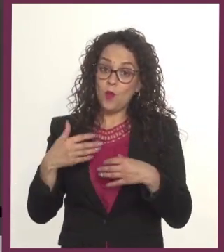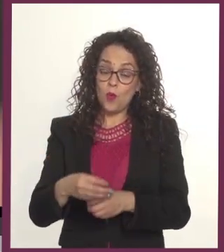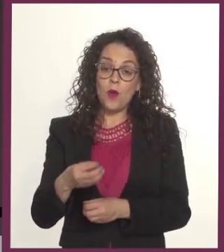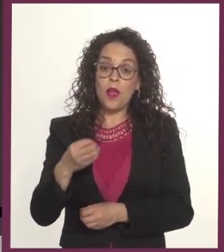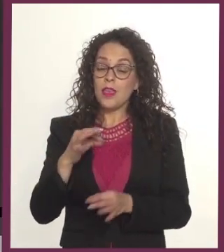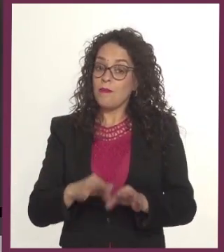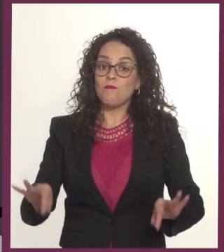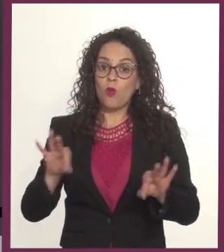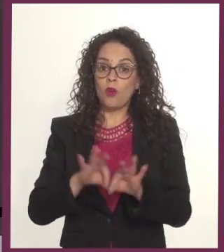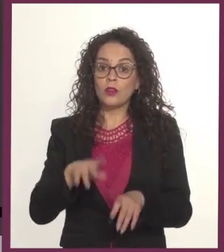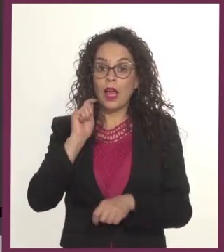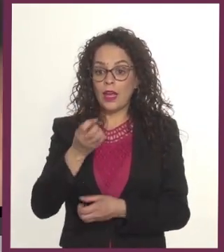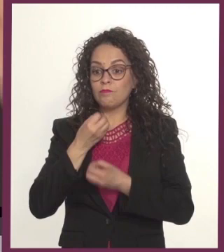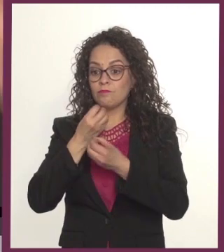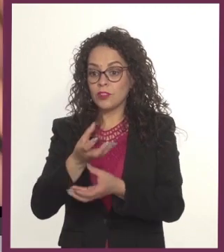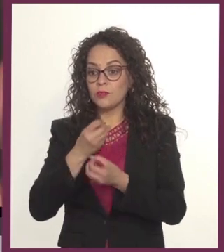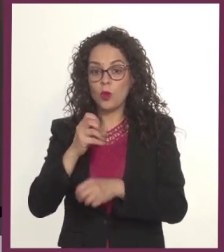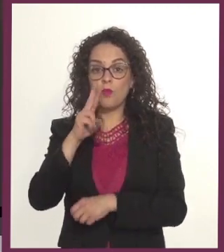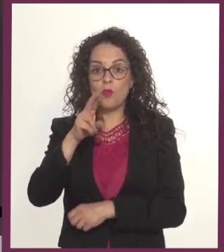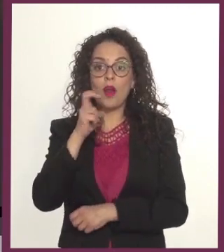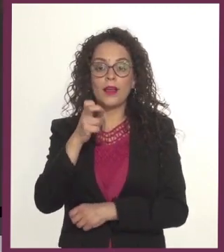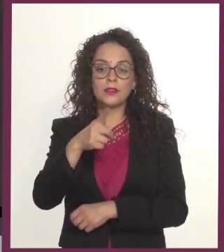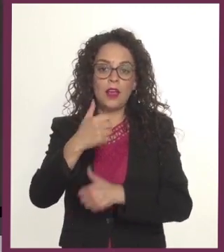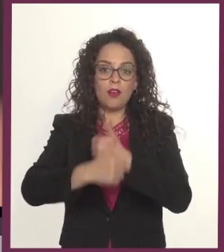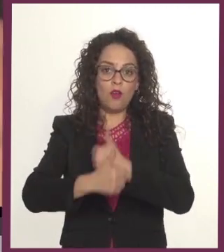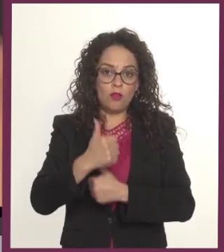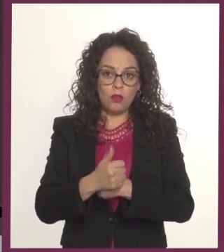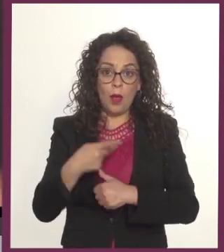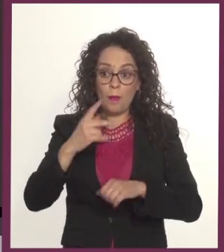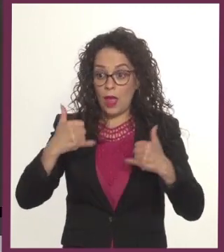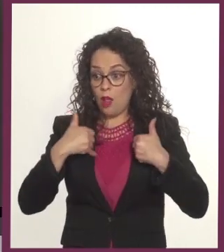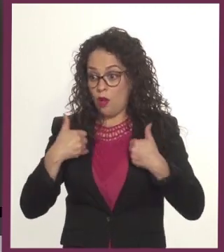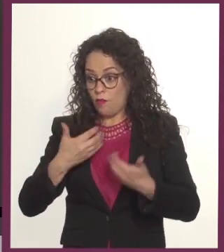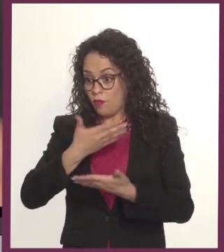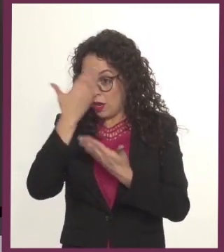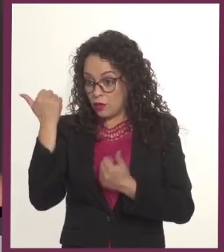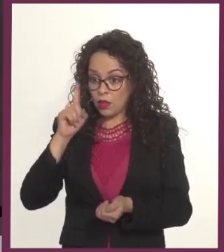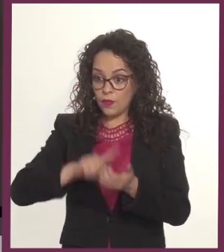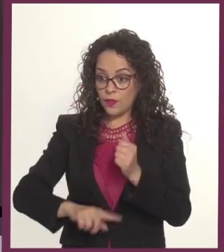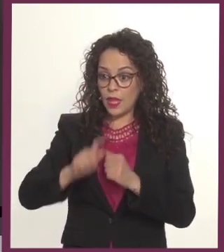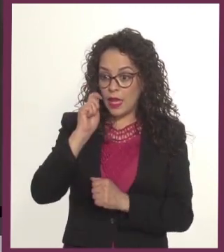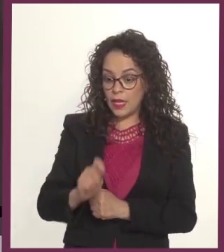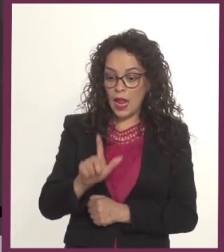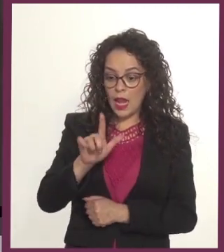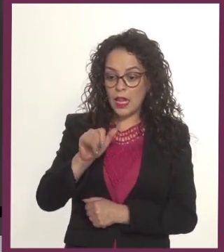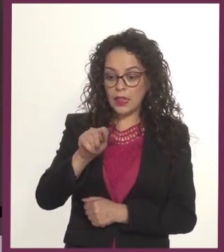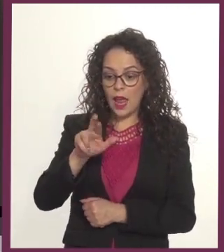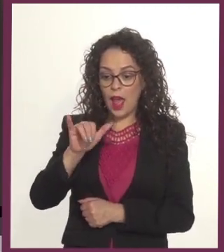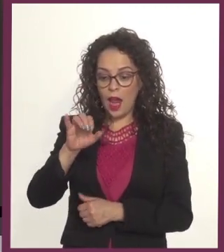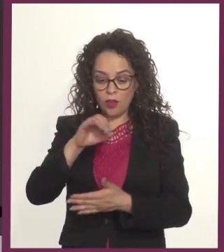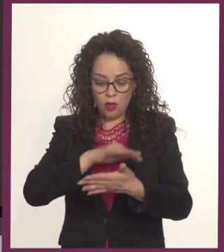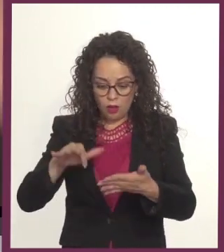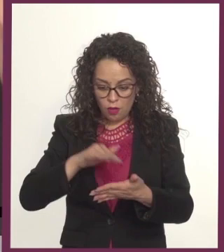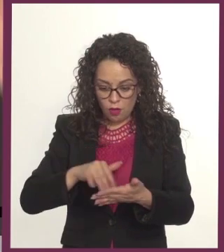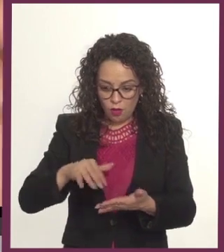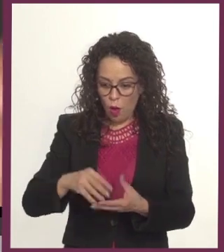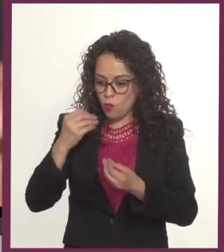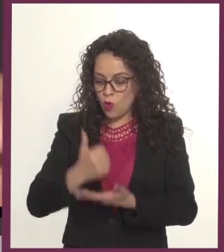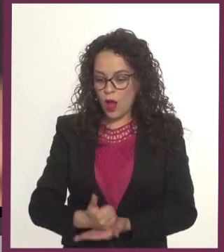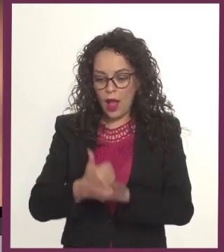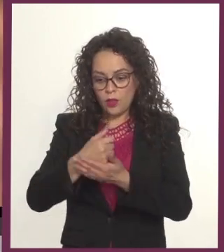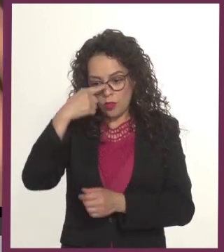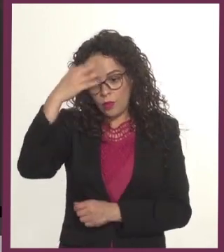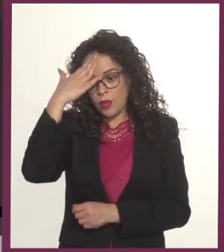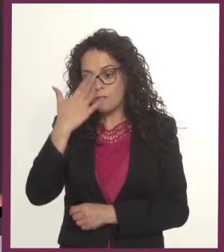en los parques, en la esquina, en el barrio, improvisándolos. Eso me parece a mí que es el gran aporte de las batallas de freestyle. Han